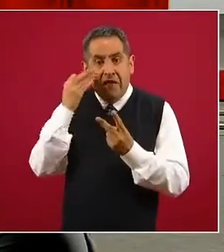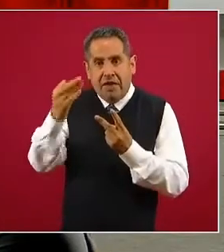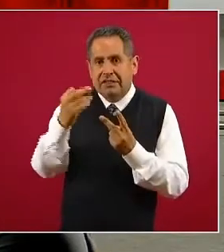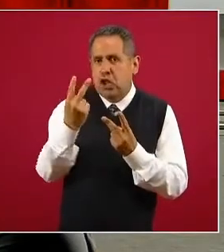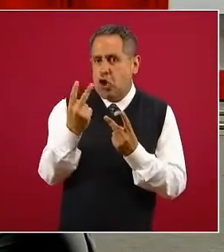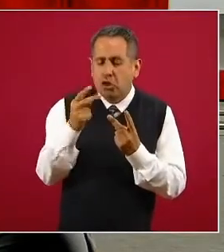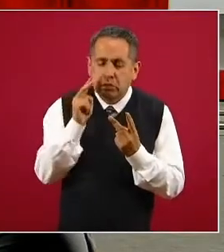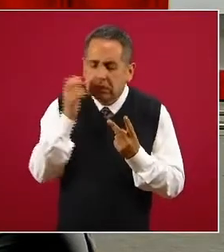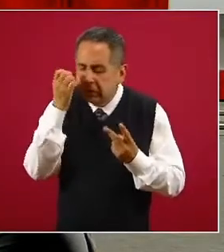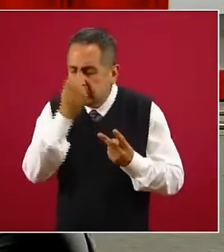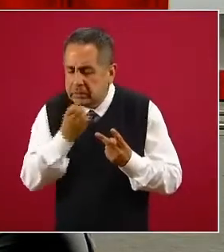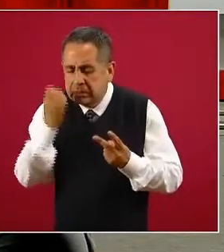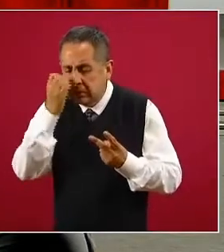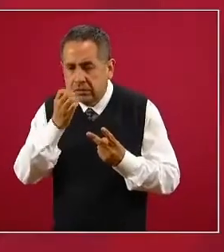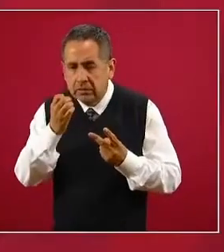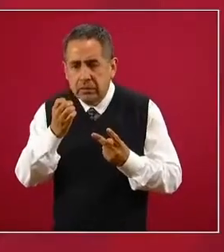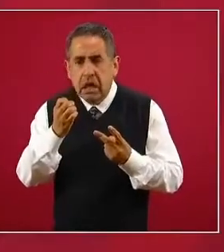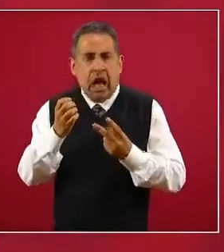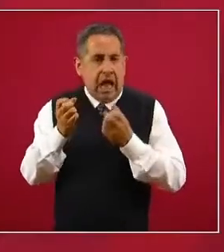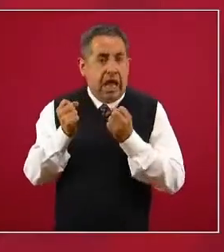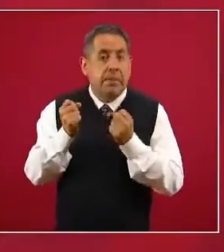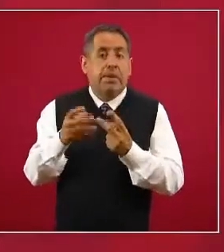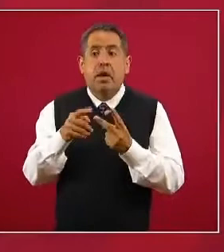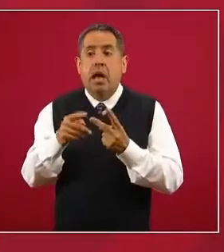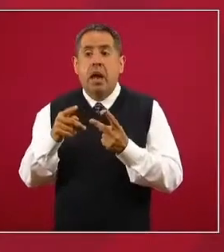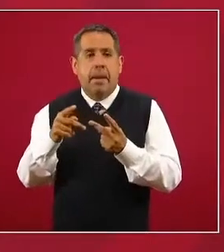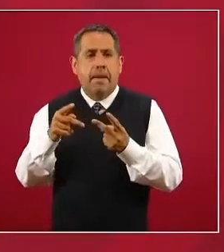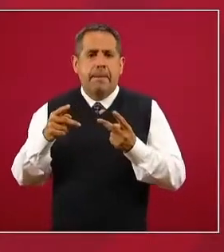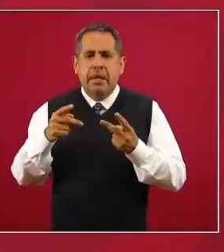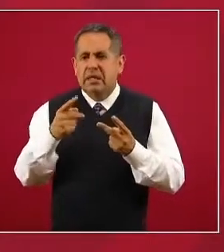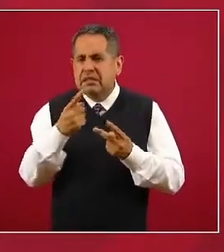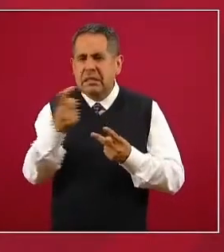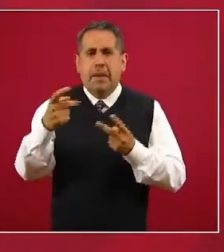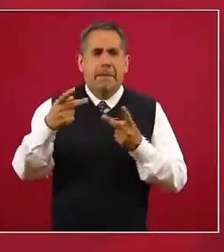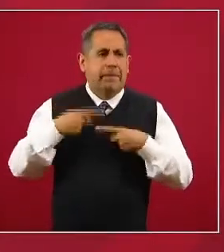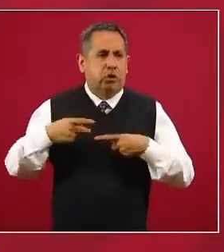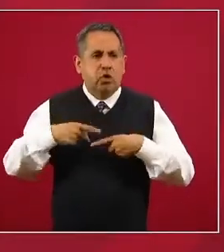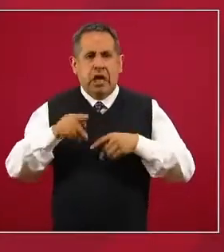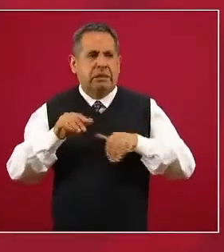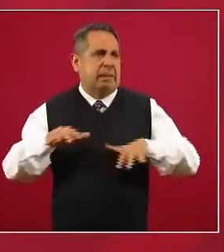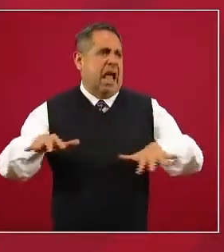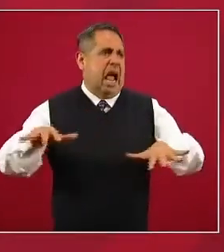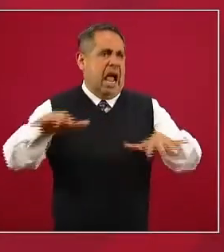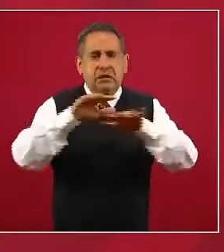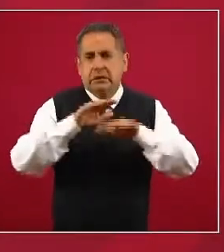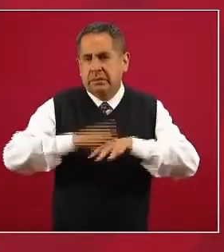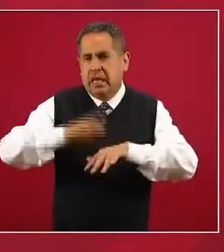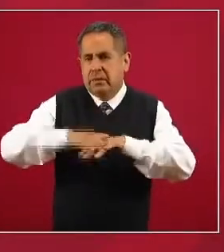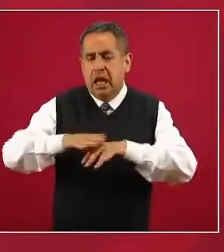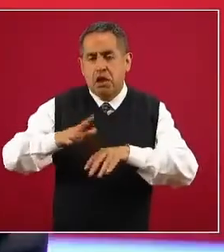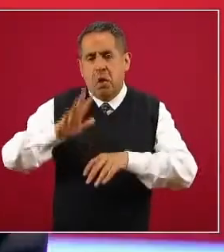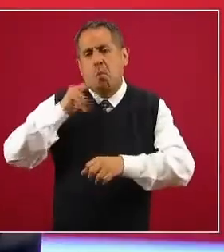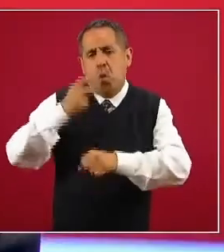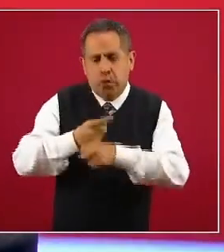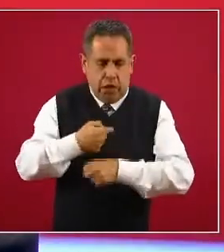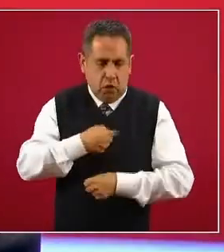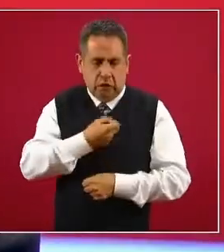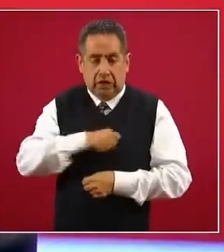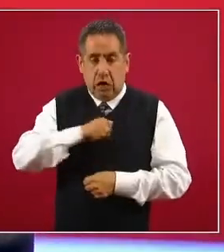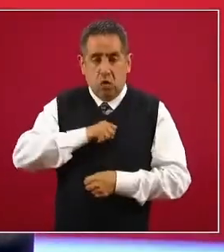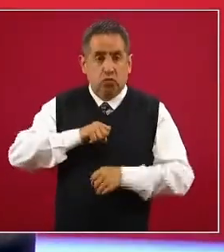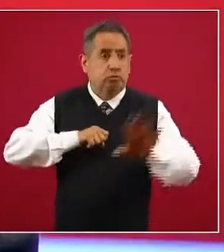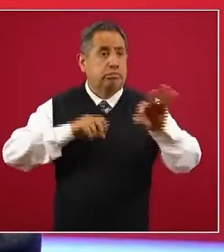se incluyen ya centenas de sujetos, igualmente sujetos voluntarios, generalmente sanos y